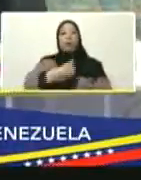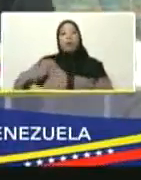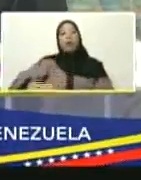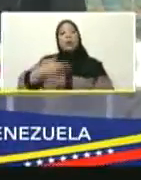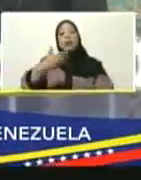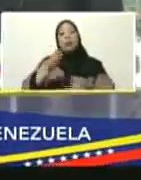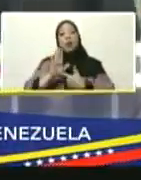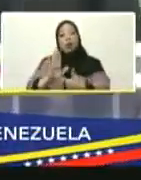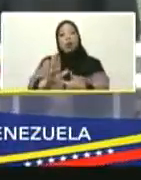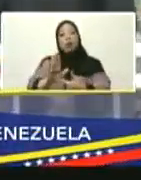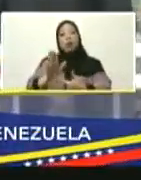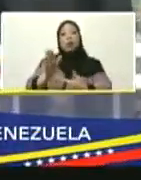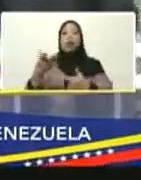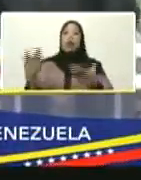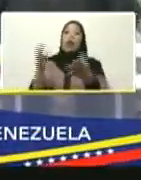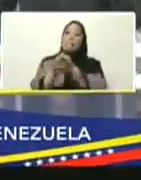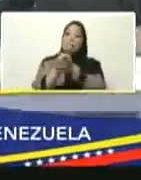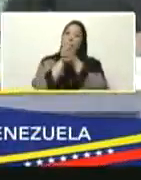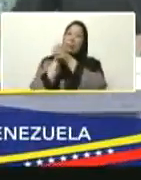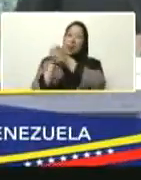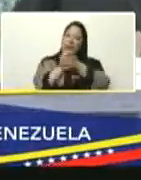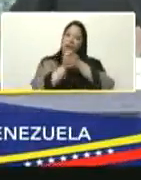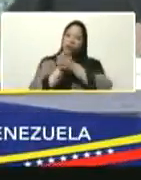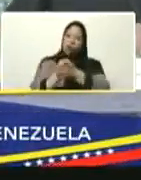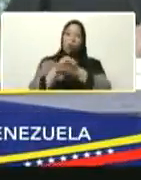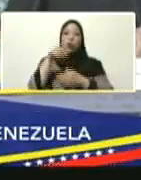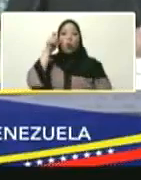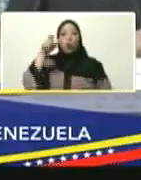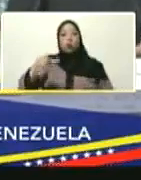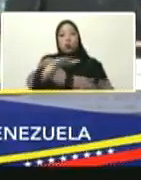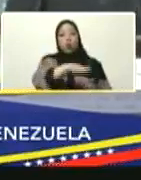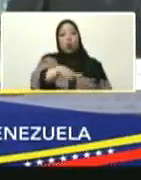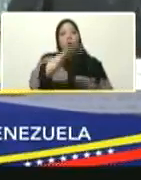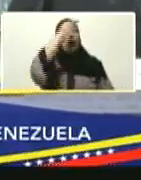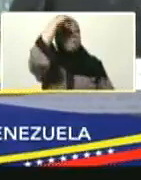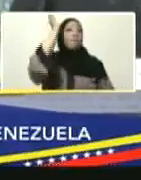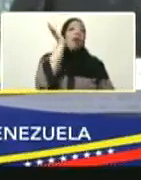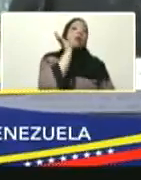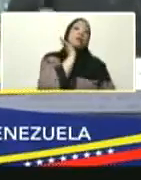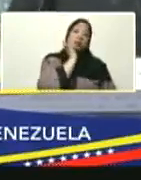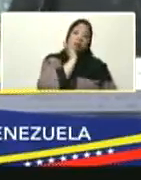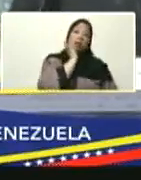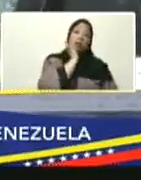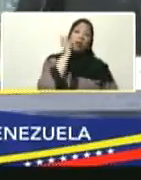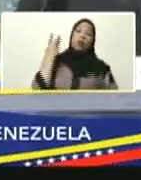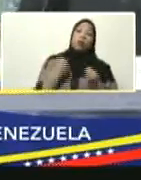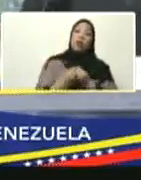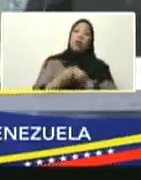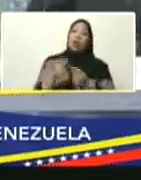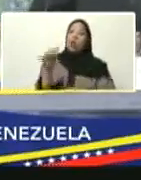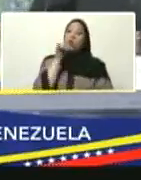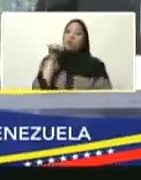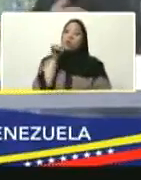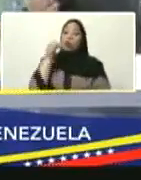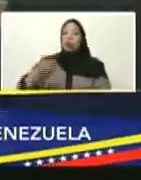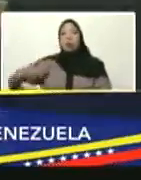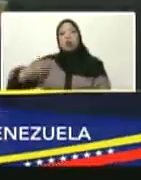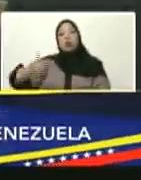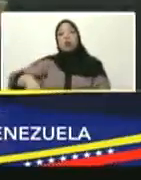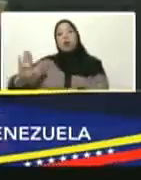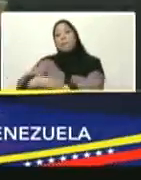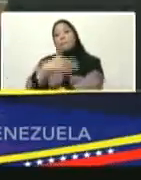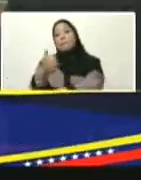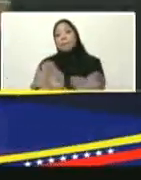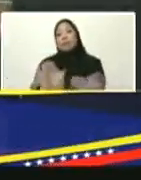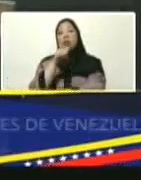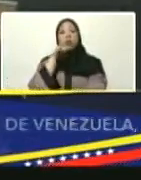Moros. Ratifican su solidaridad con la causa del pueblo palestino. El incremento de acciones también informaron desde las cancillerías